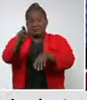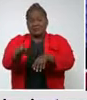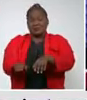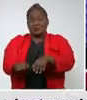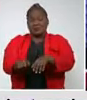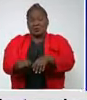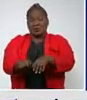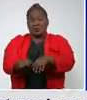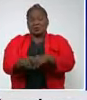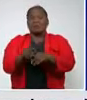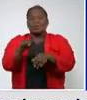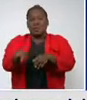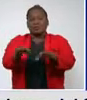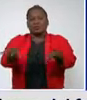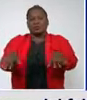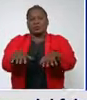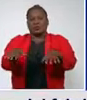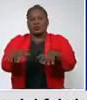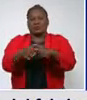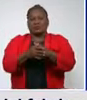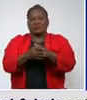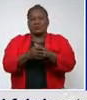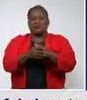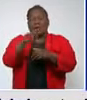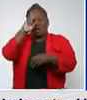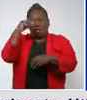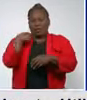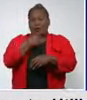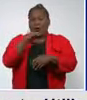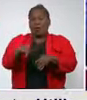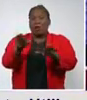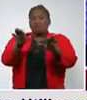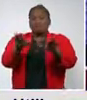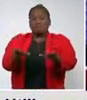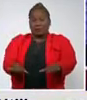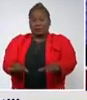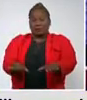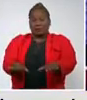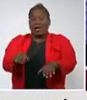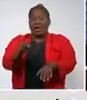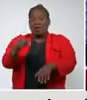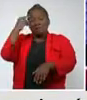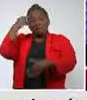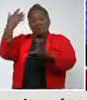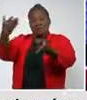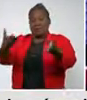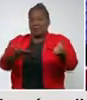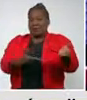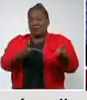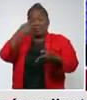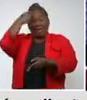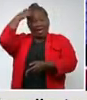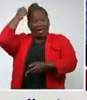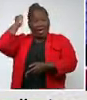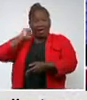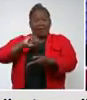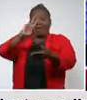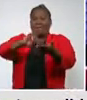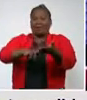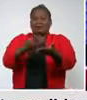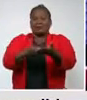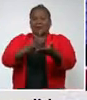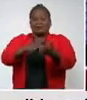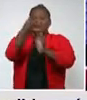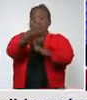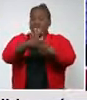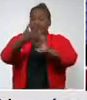casos. Esta es la situación. Doctor, vamos a hacer una pausa. Antes doy la bienvenida a Ania Reigada, otra de nuestras intérpretes de lengua de señas